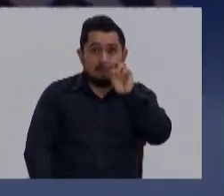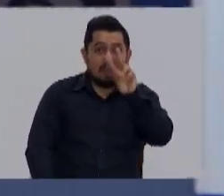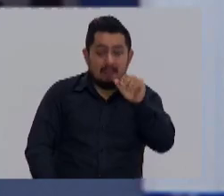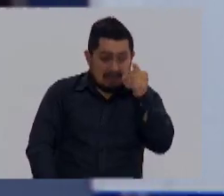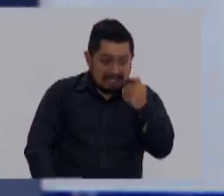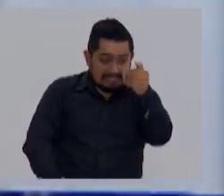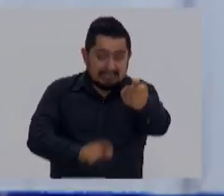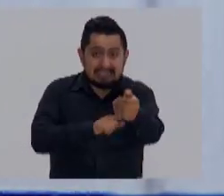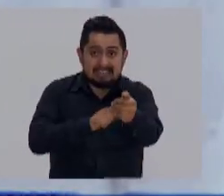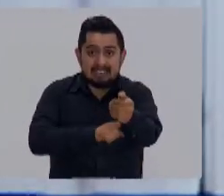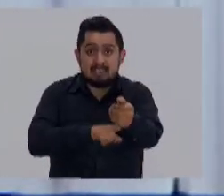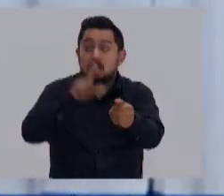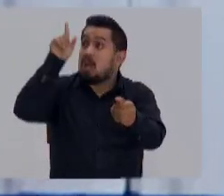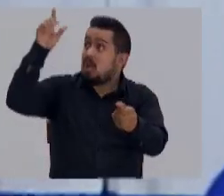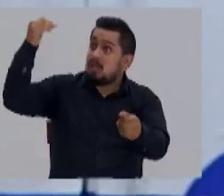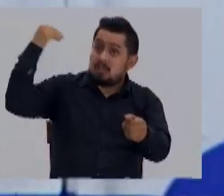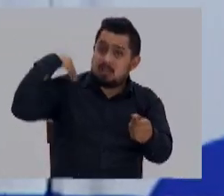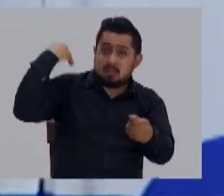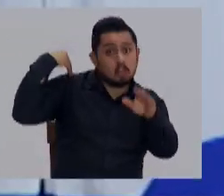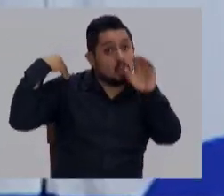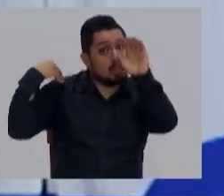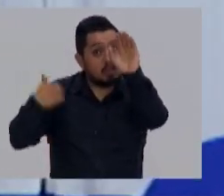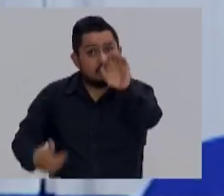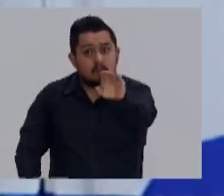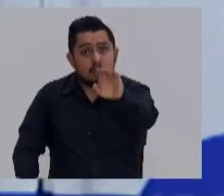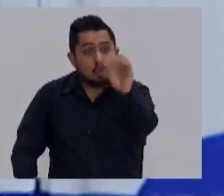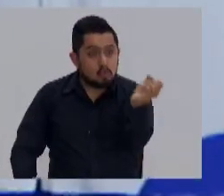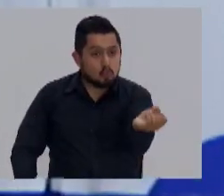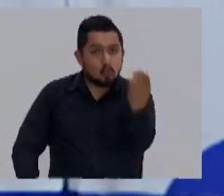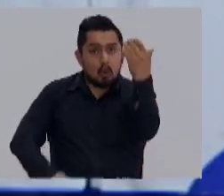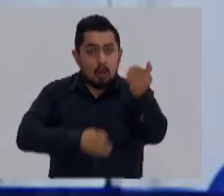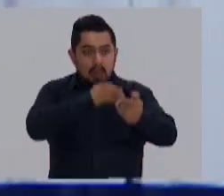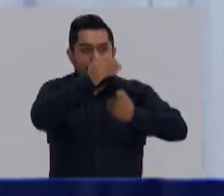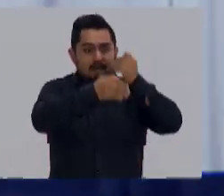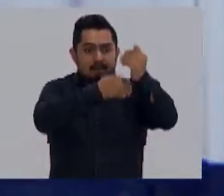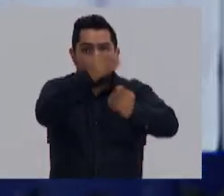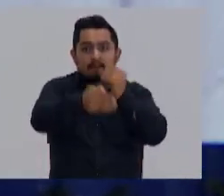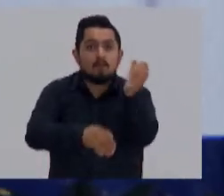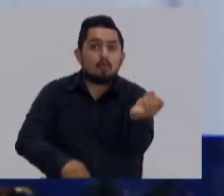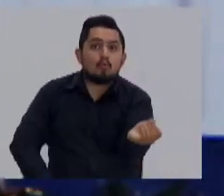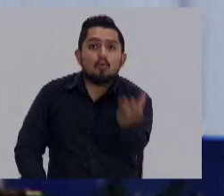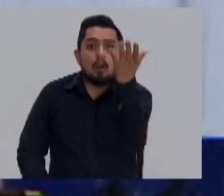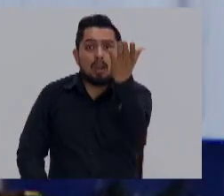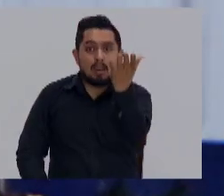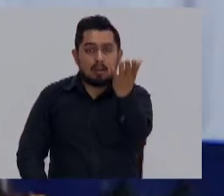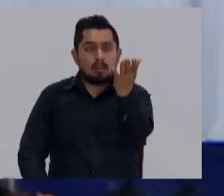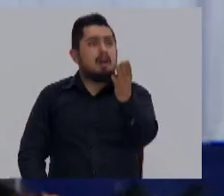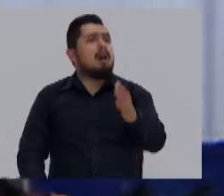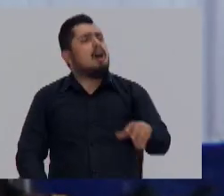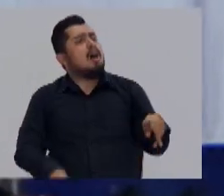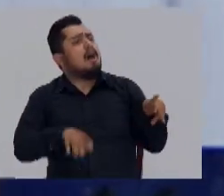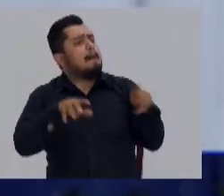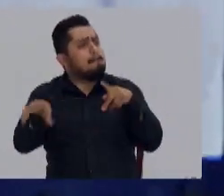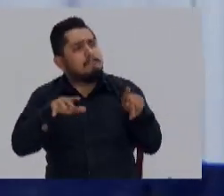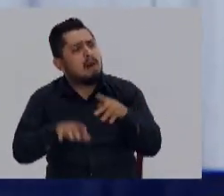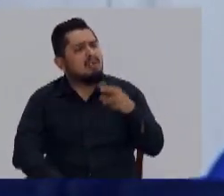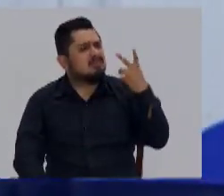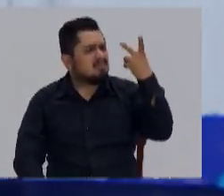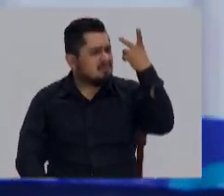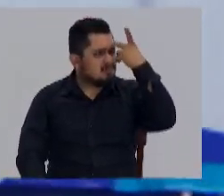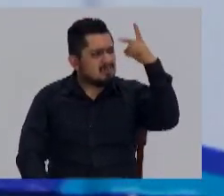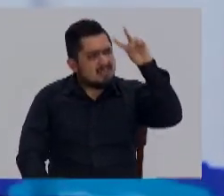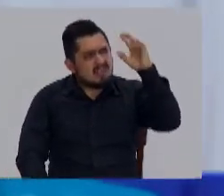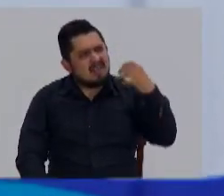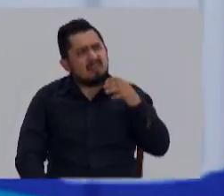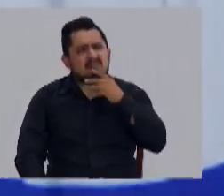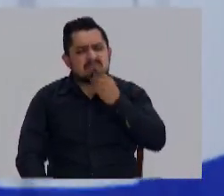2020 Dios está llamando a las nuevas generaciones. Ay, hermana Patty, ¿y eso quiere decir que